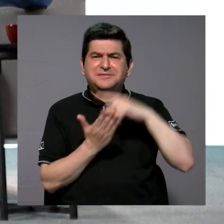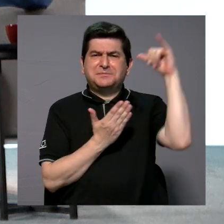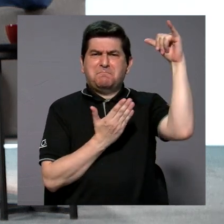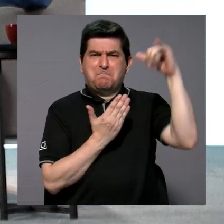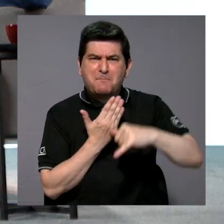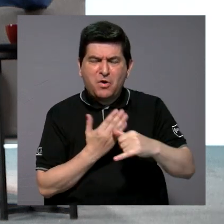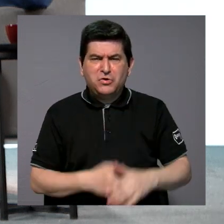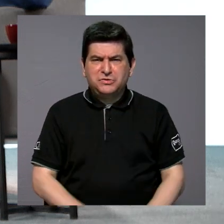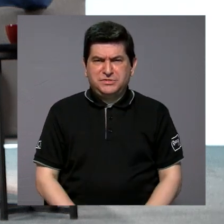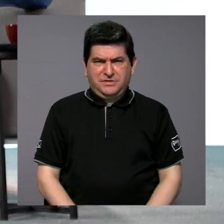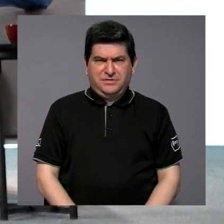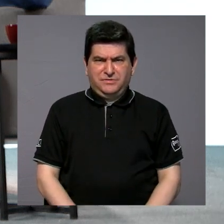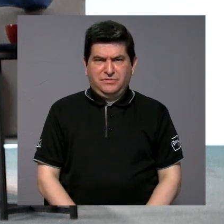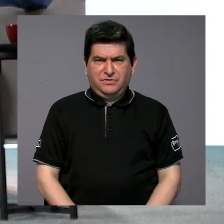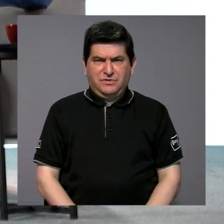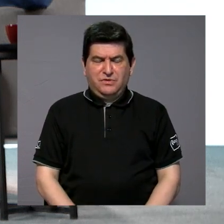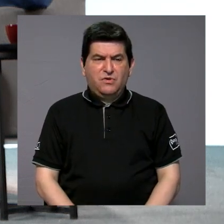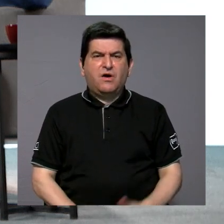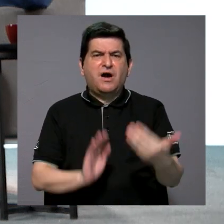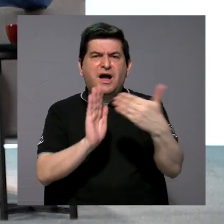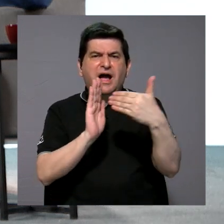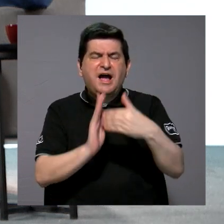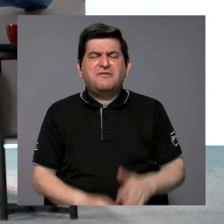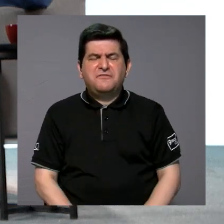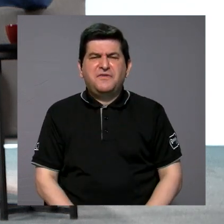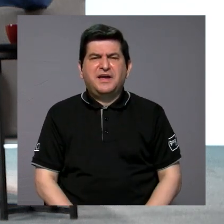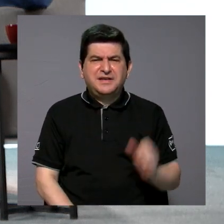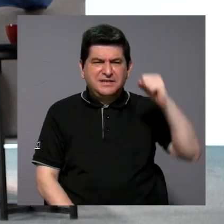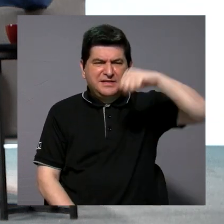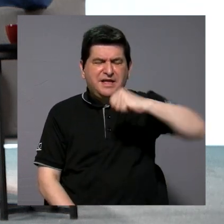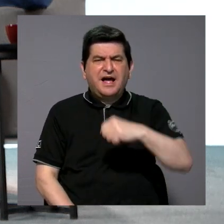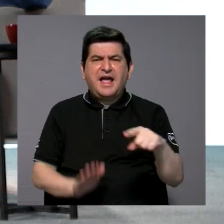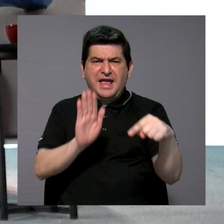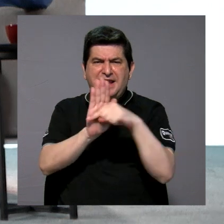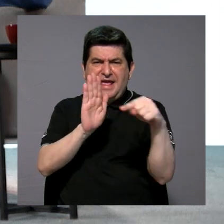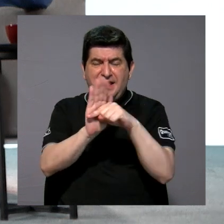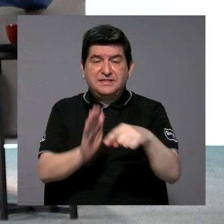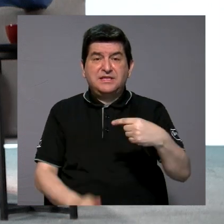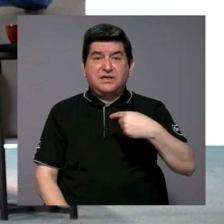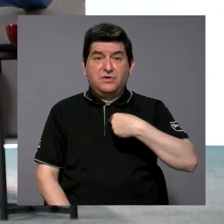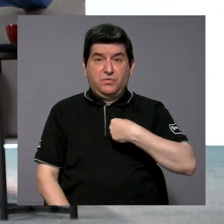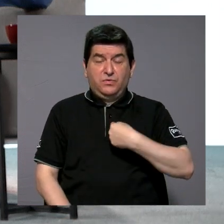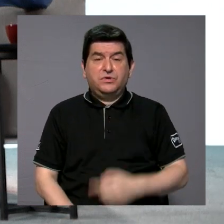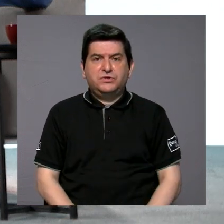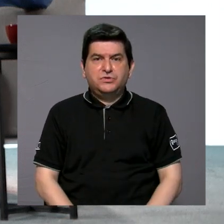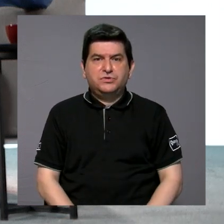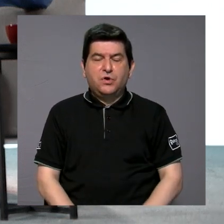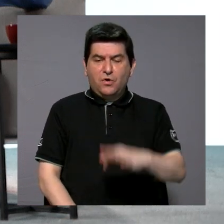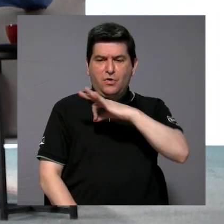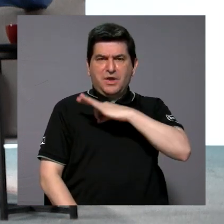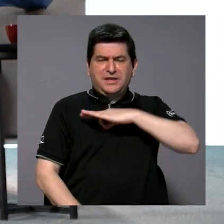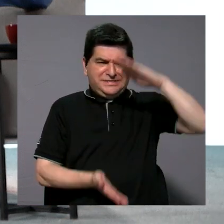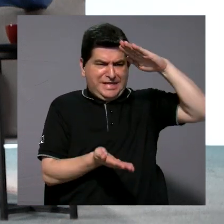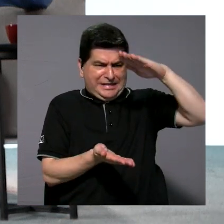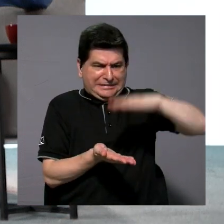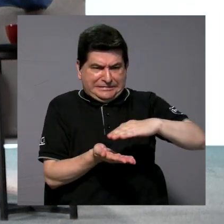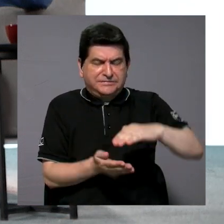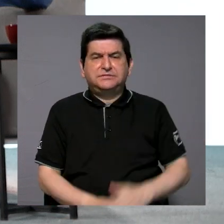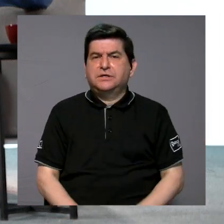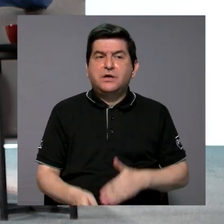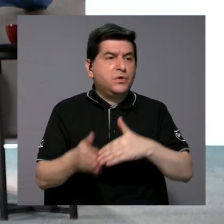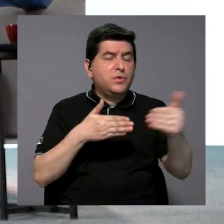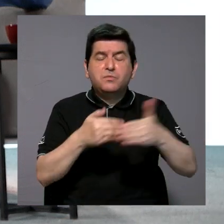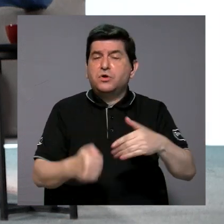proyecto va a afectar a las ballenas negativamente y a mí va a reducirse mi nivel de bienestar, aunque yo